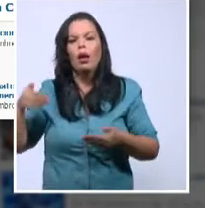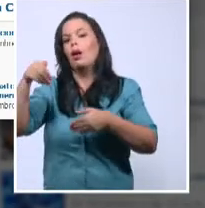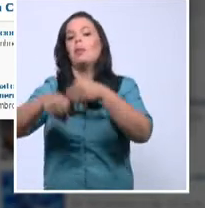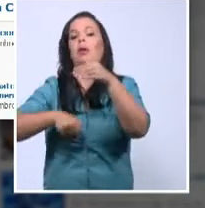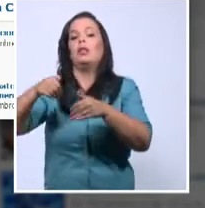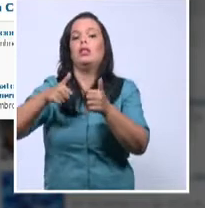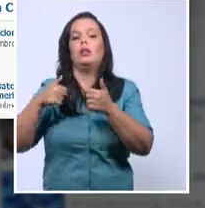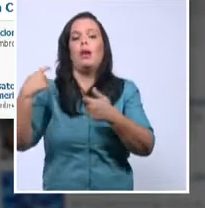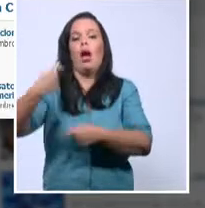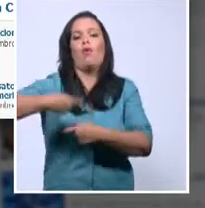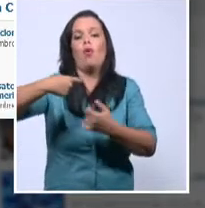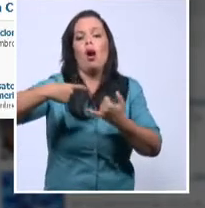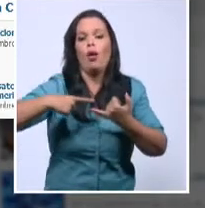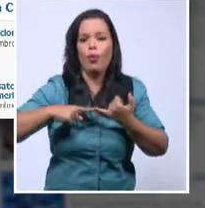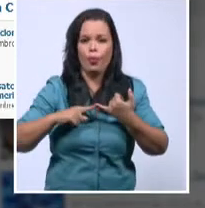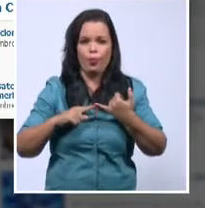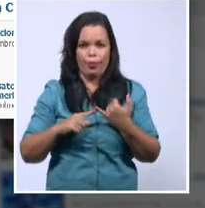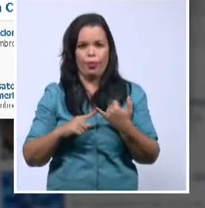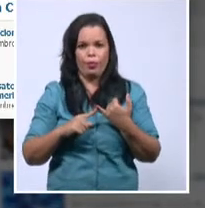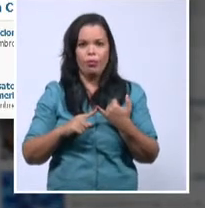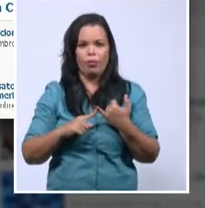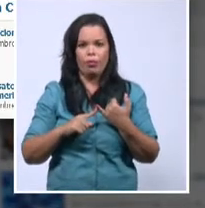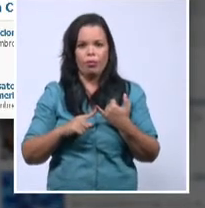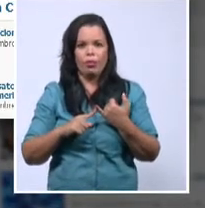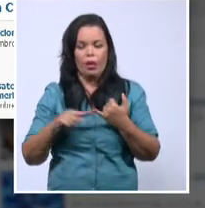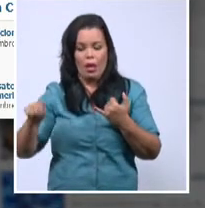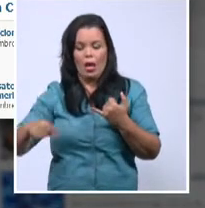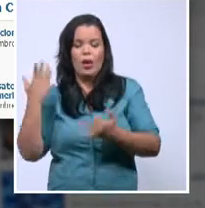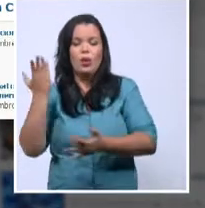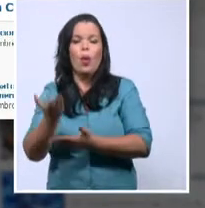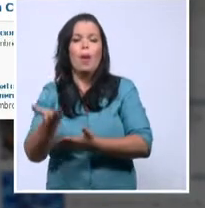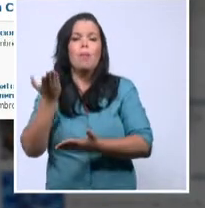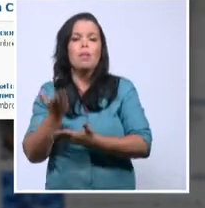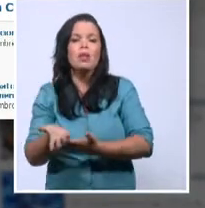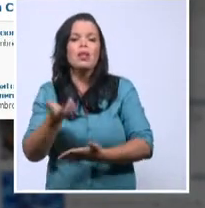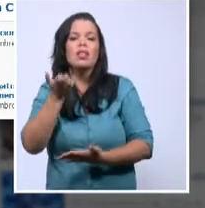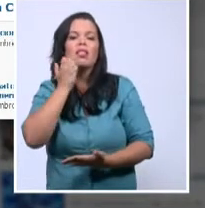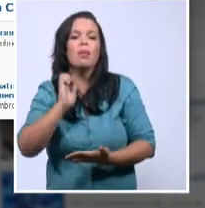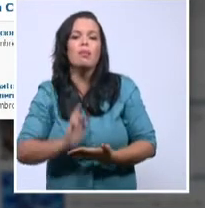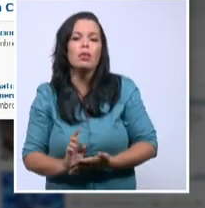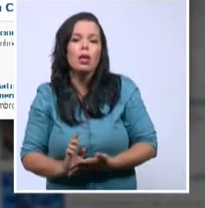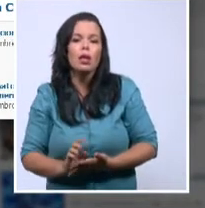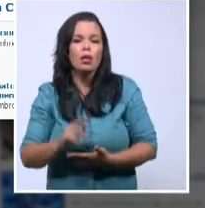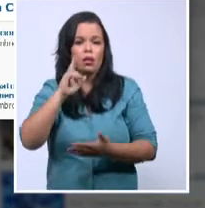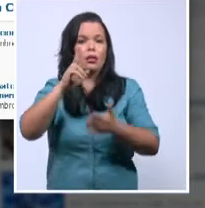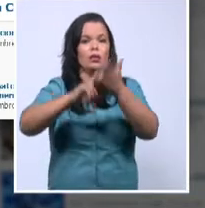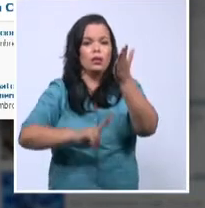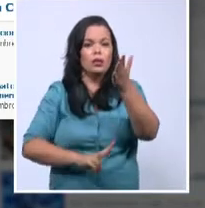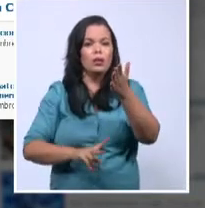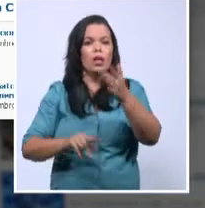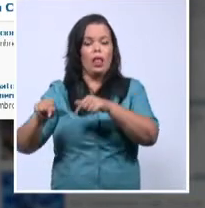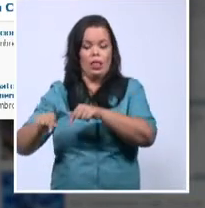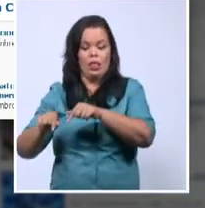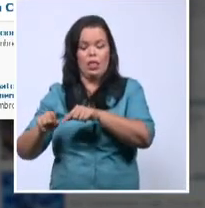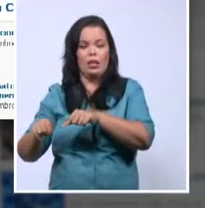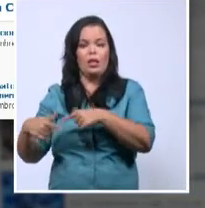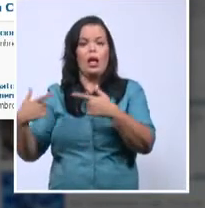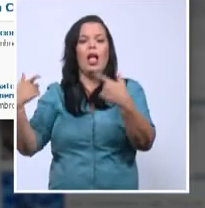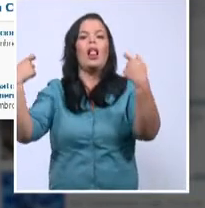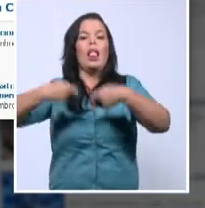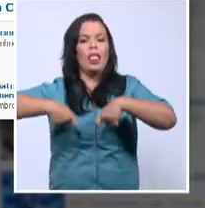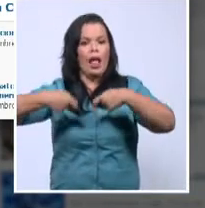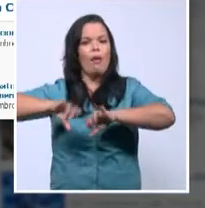Ministerio de Cultura, no lo decimos nosotros, lo dicen ellos, y que están pidiendo incluso, dice textualmente, que el presidente Miguel Díaz-Canel se presente